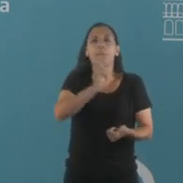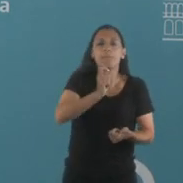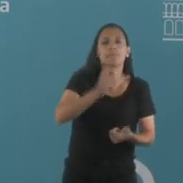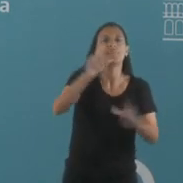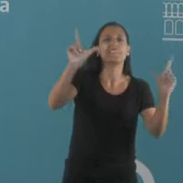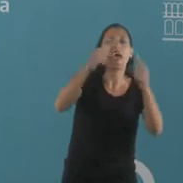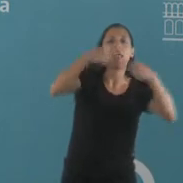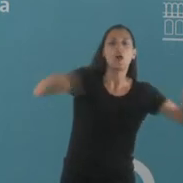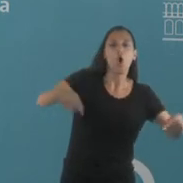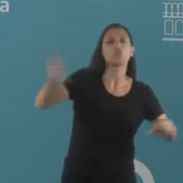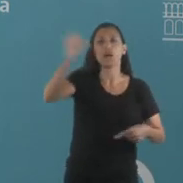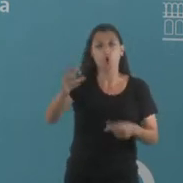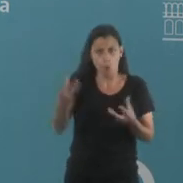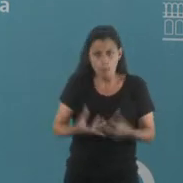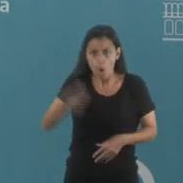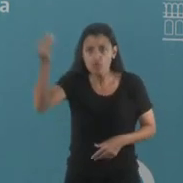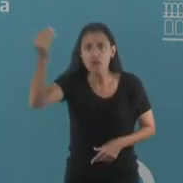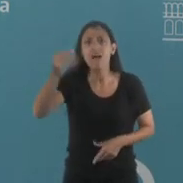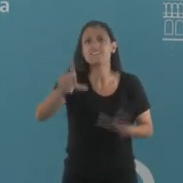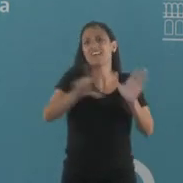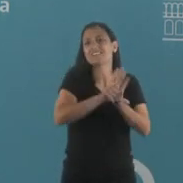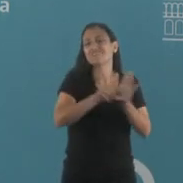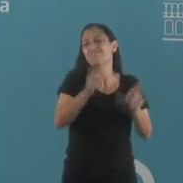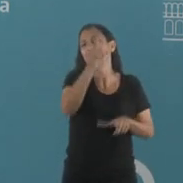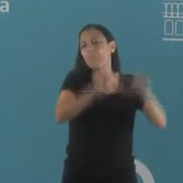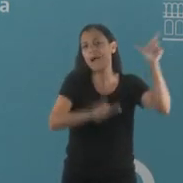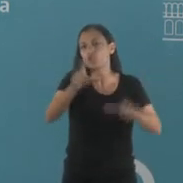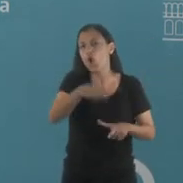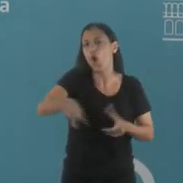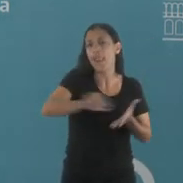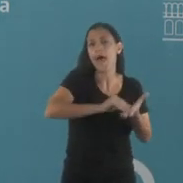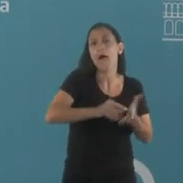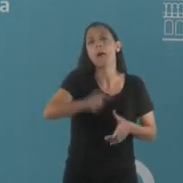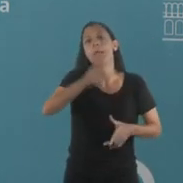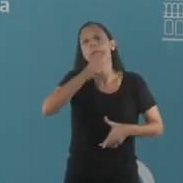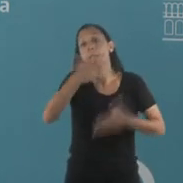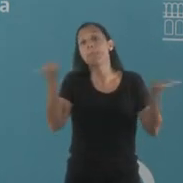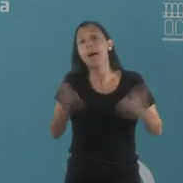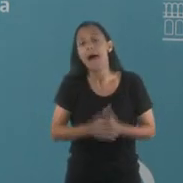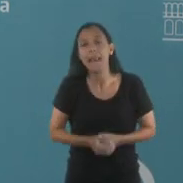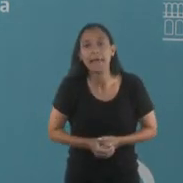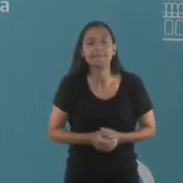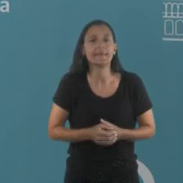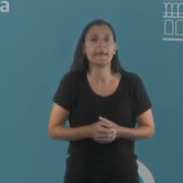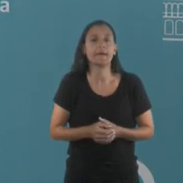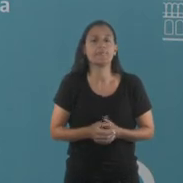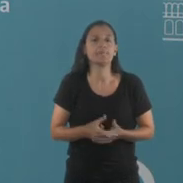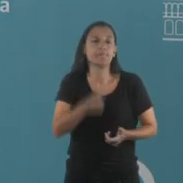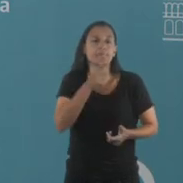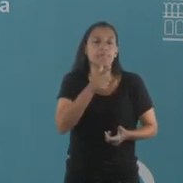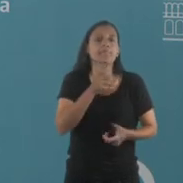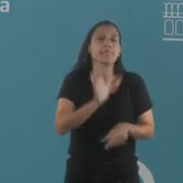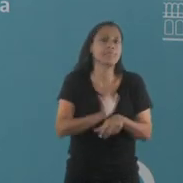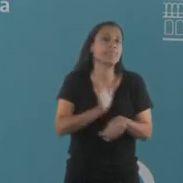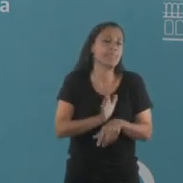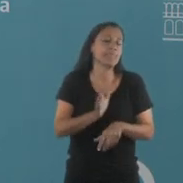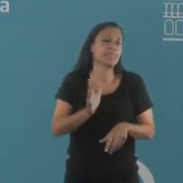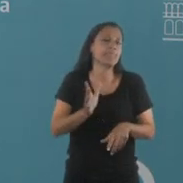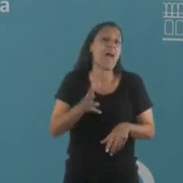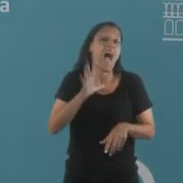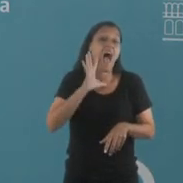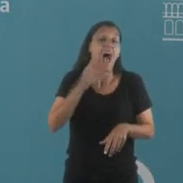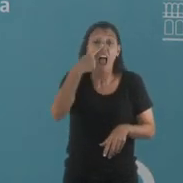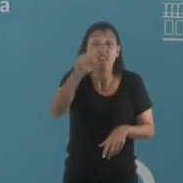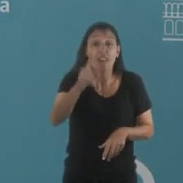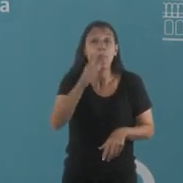los legisladores terminan siendo más papistas que el Papa, ¿no? Como se dice en el lenguaje popular, y terminan siendo la